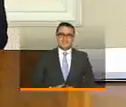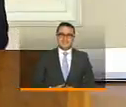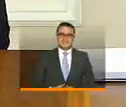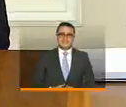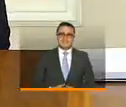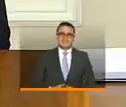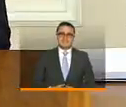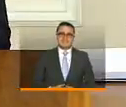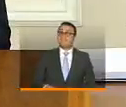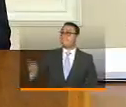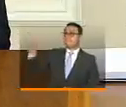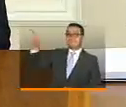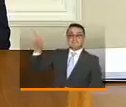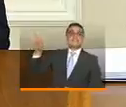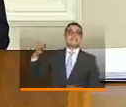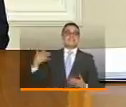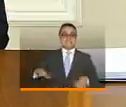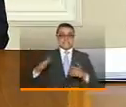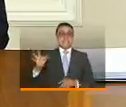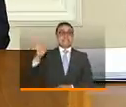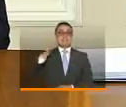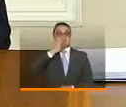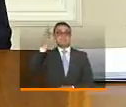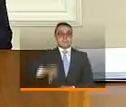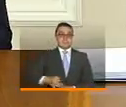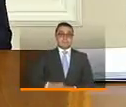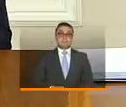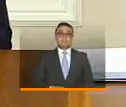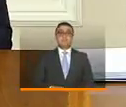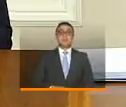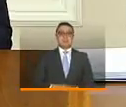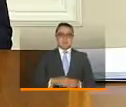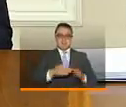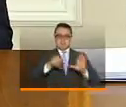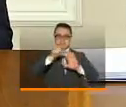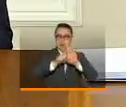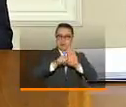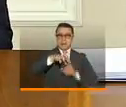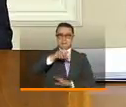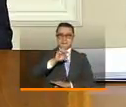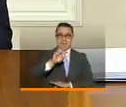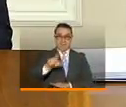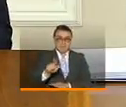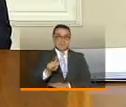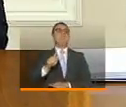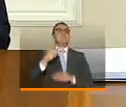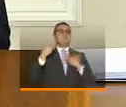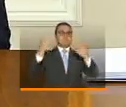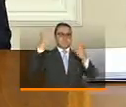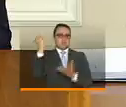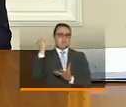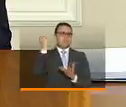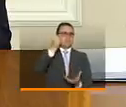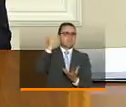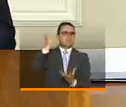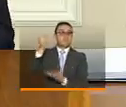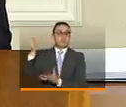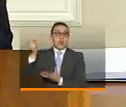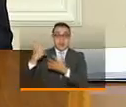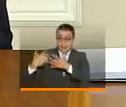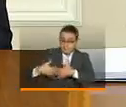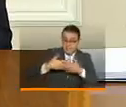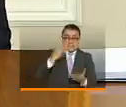Pero vemos ese también importante testimonio de cómo el PAEF sigue llegando a todos los rincones de Colombia, subsidiando 40 y 50% del